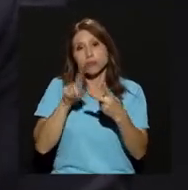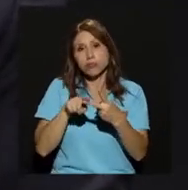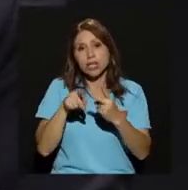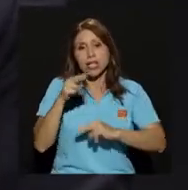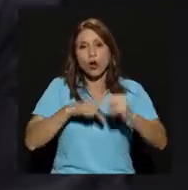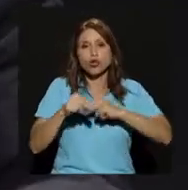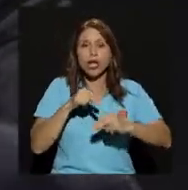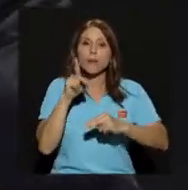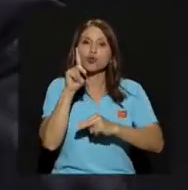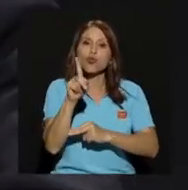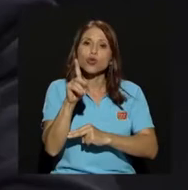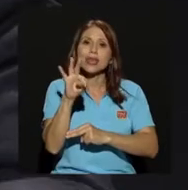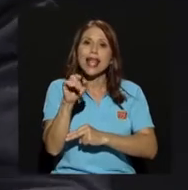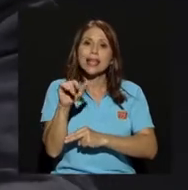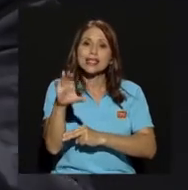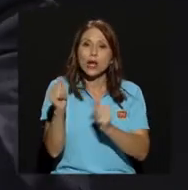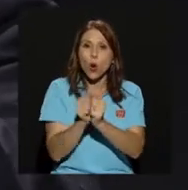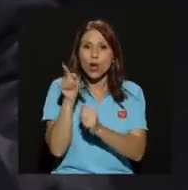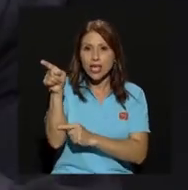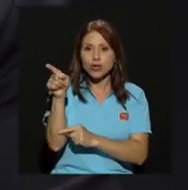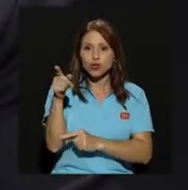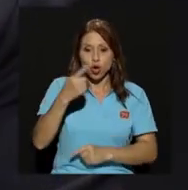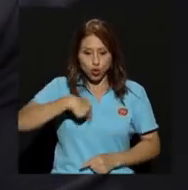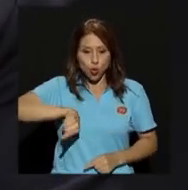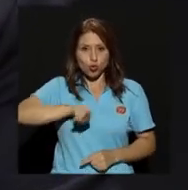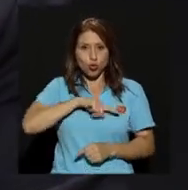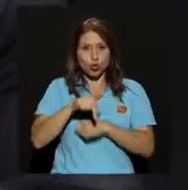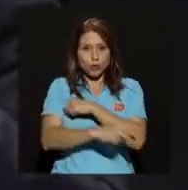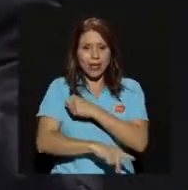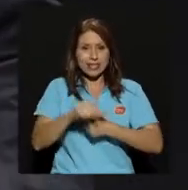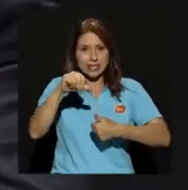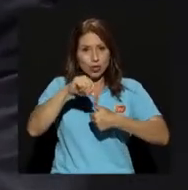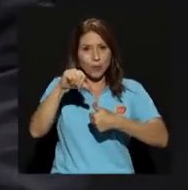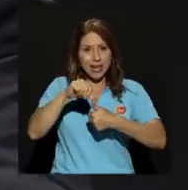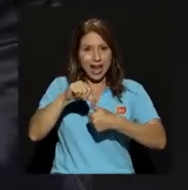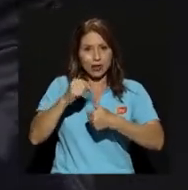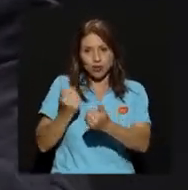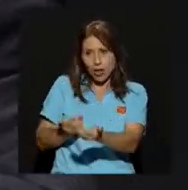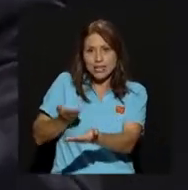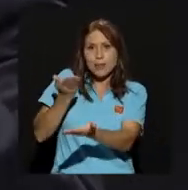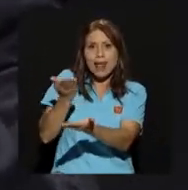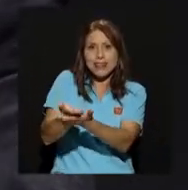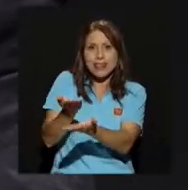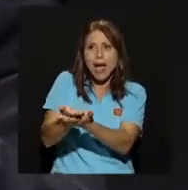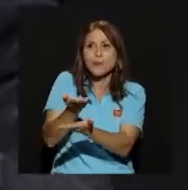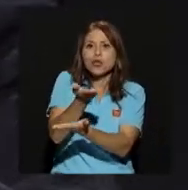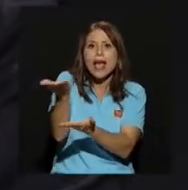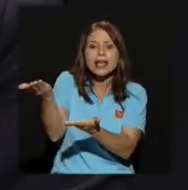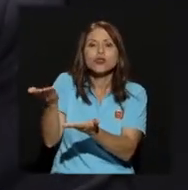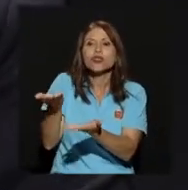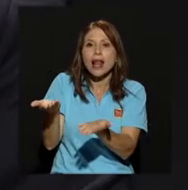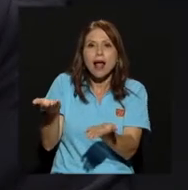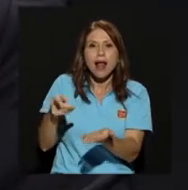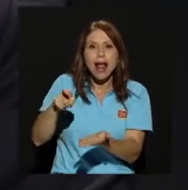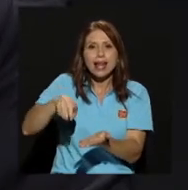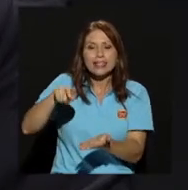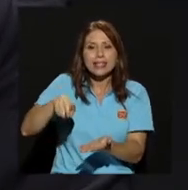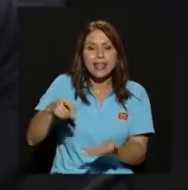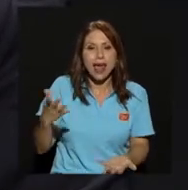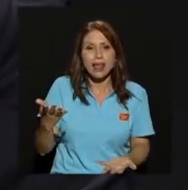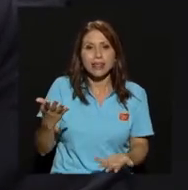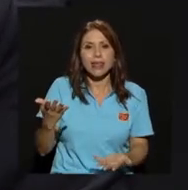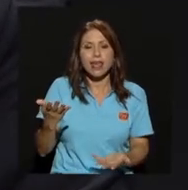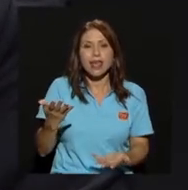con ellos fuimos nosotros los países centroamericanos los que les planteamos a ellos la necesidad de